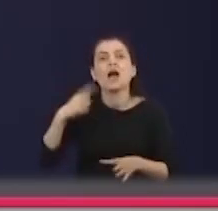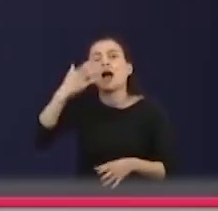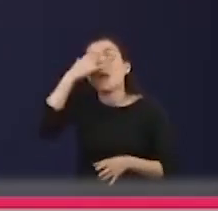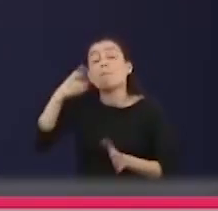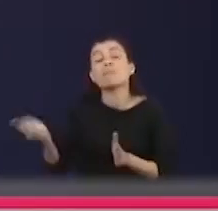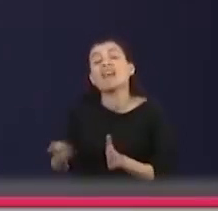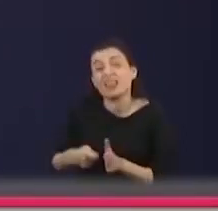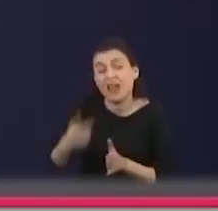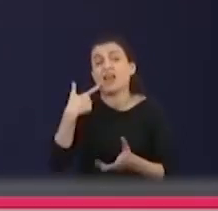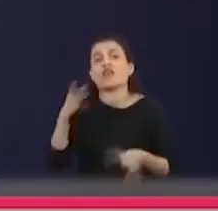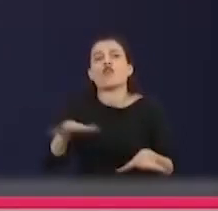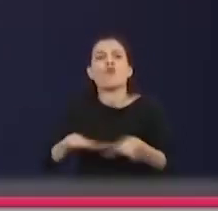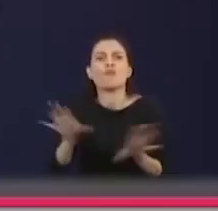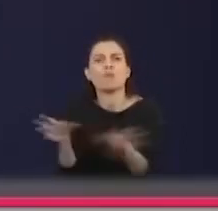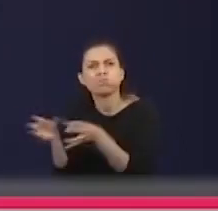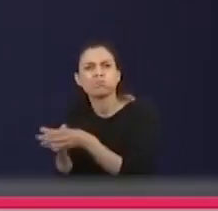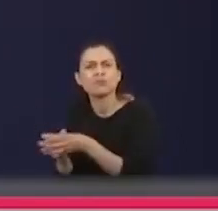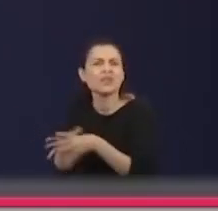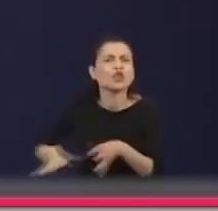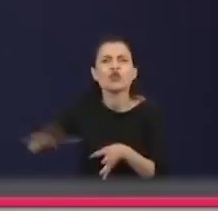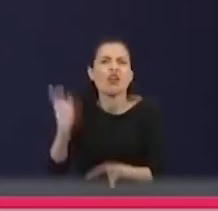anoté varios. Si ese,